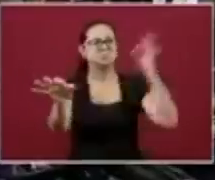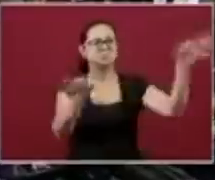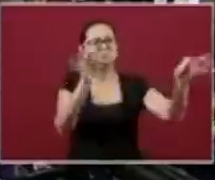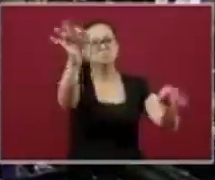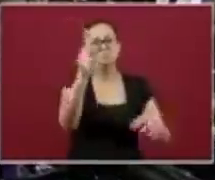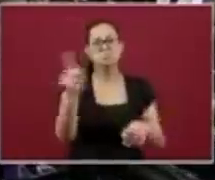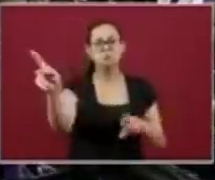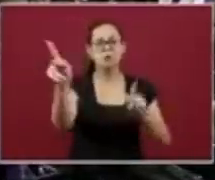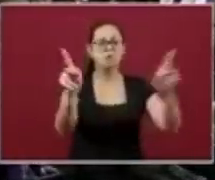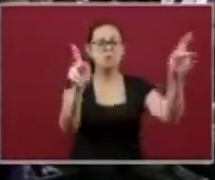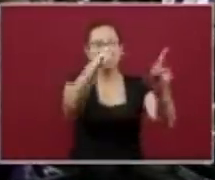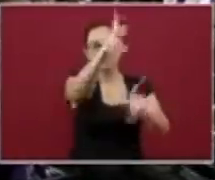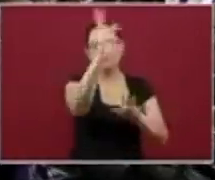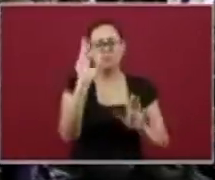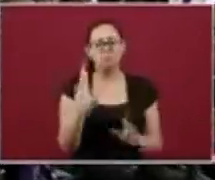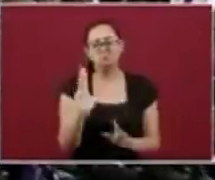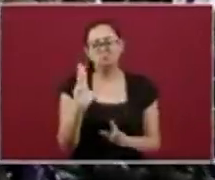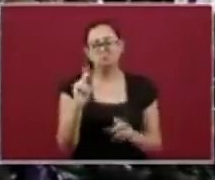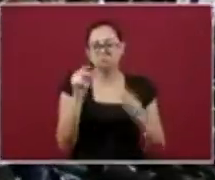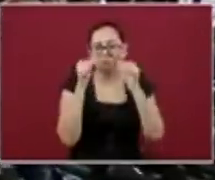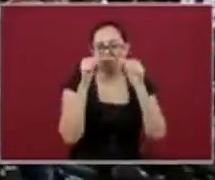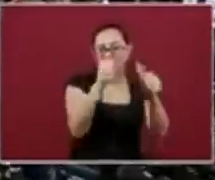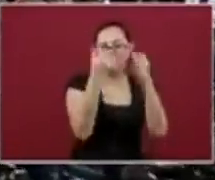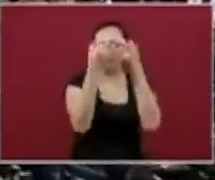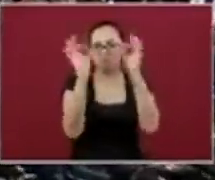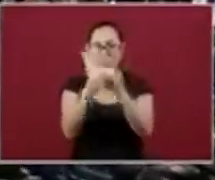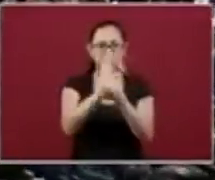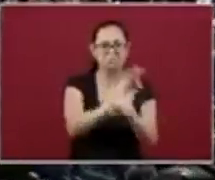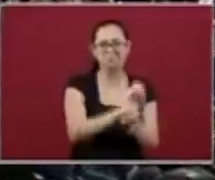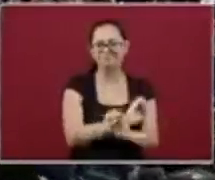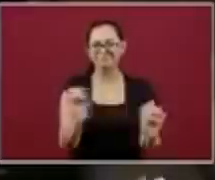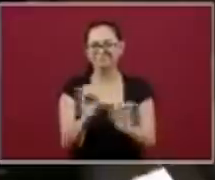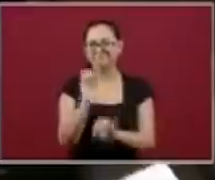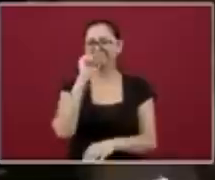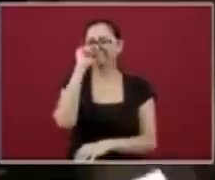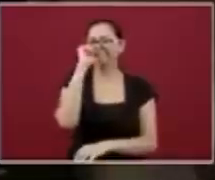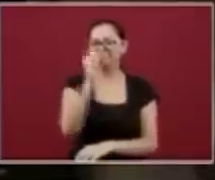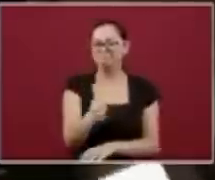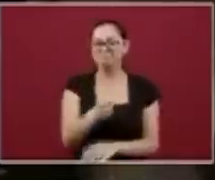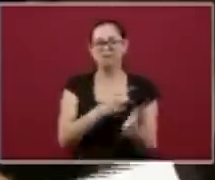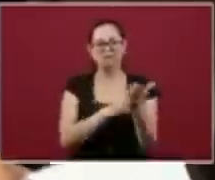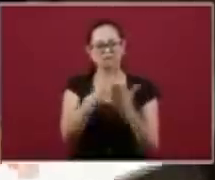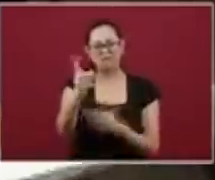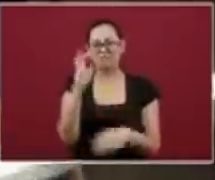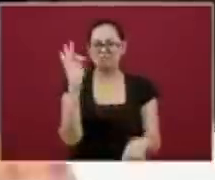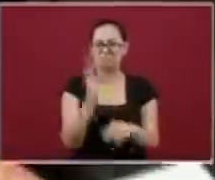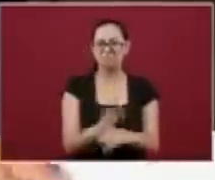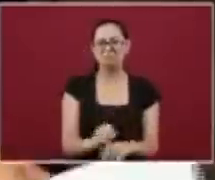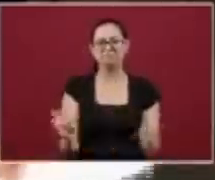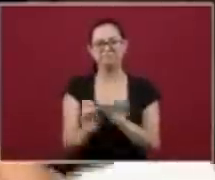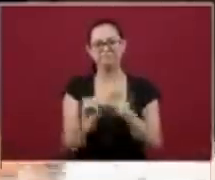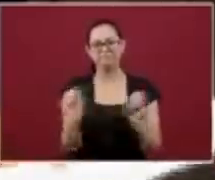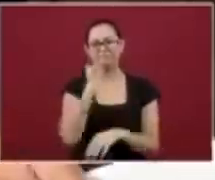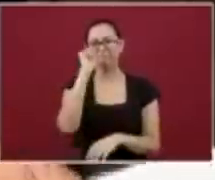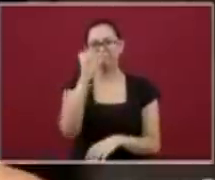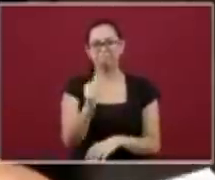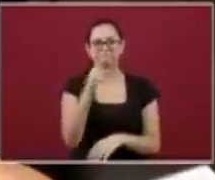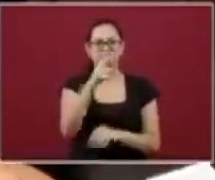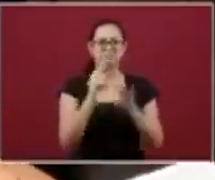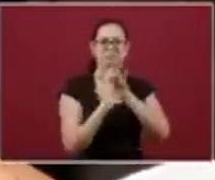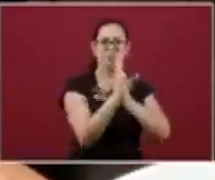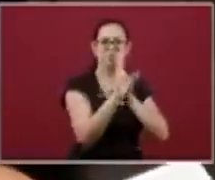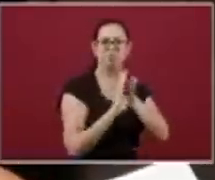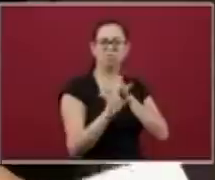ningún apoyo consular, no se les defendía sus derechos, se dejó pasar la oportunidad de aprovechar esa masiva